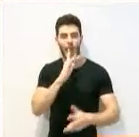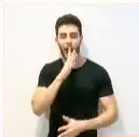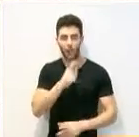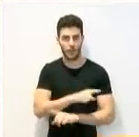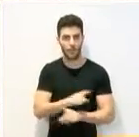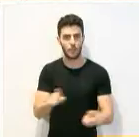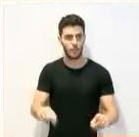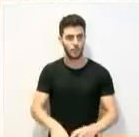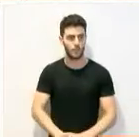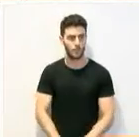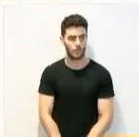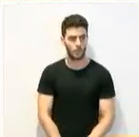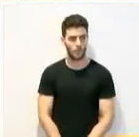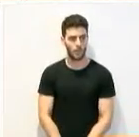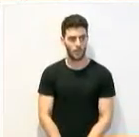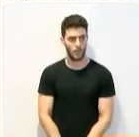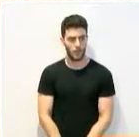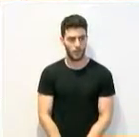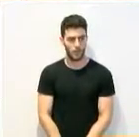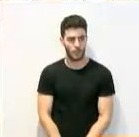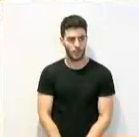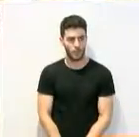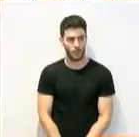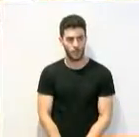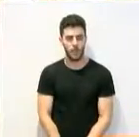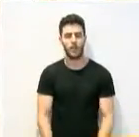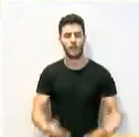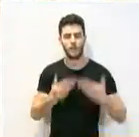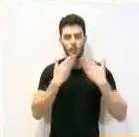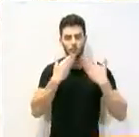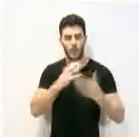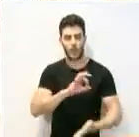tampoco. Muchas gracias, señora Moreno.